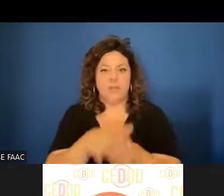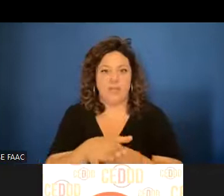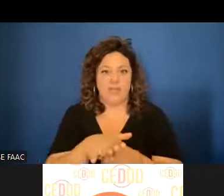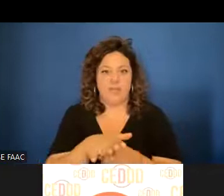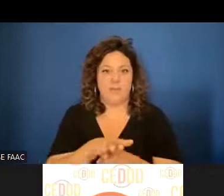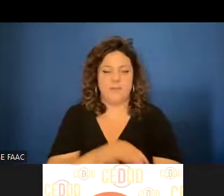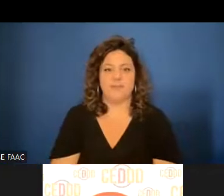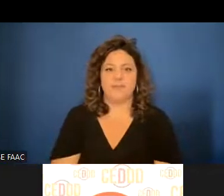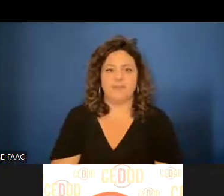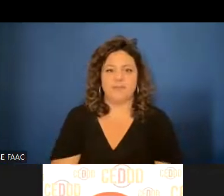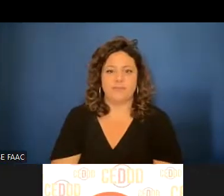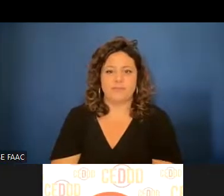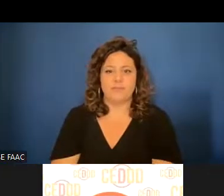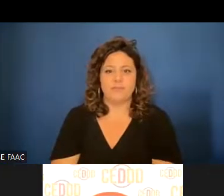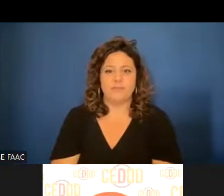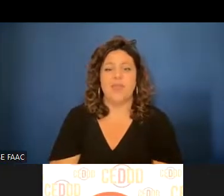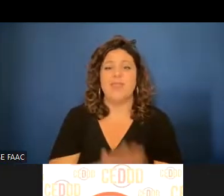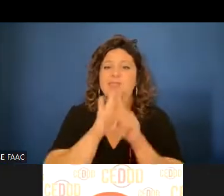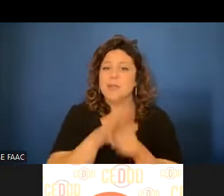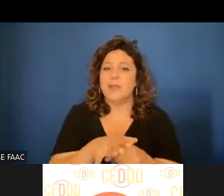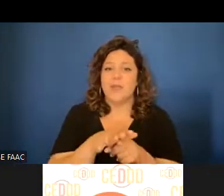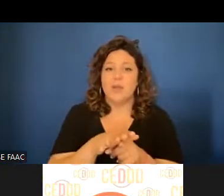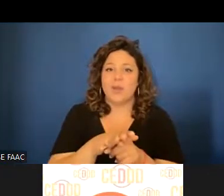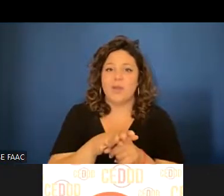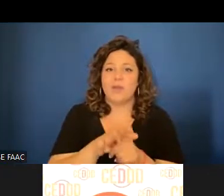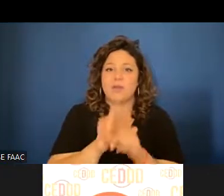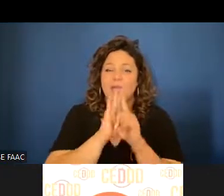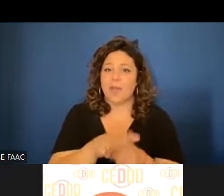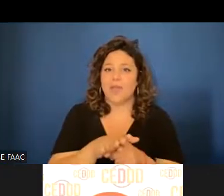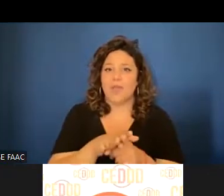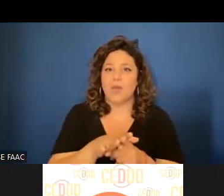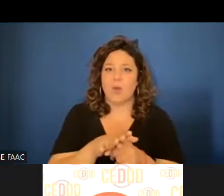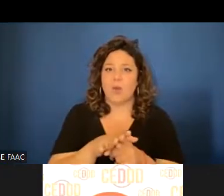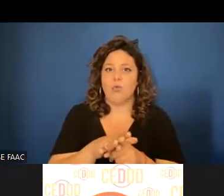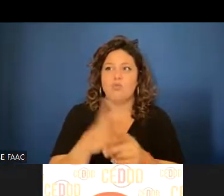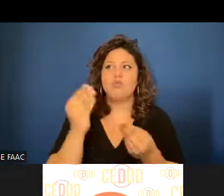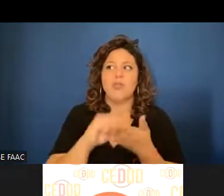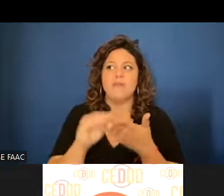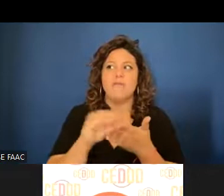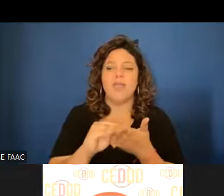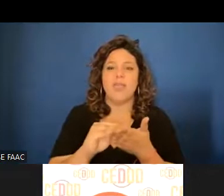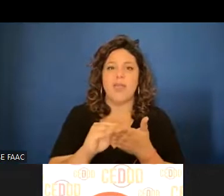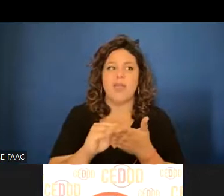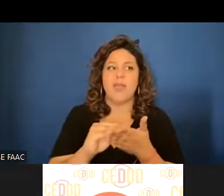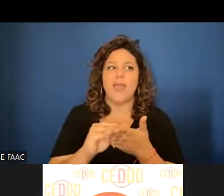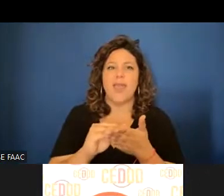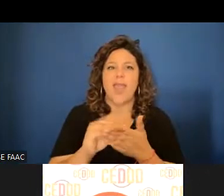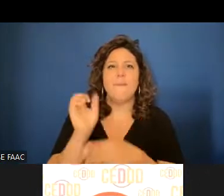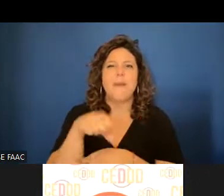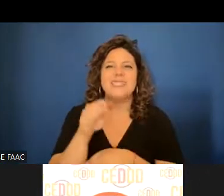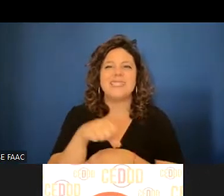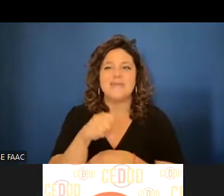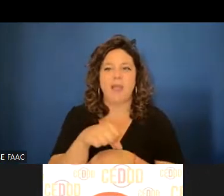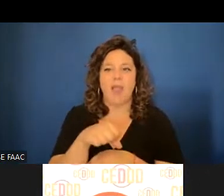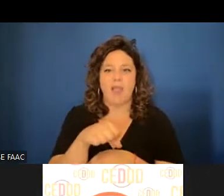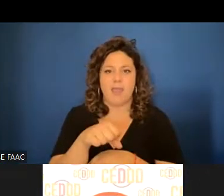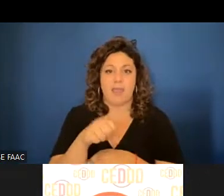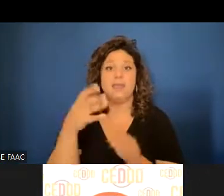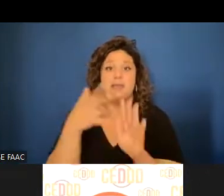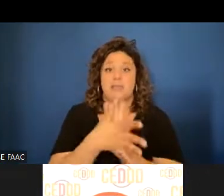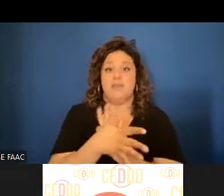no me satisface, me puedo dirigir a la Dirección General de Seguros. Esto es como el Banco de España para los bancos, es decir, lo que diga la Dirección General de